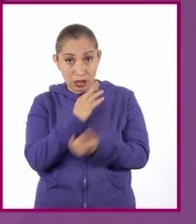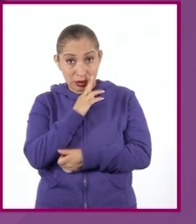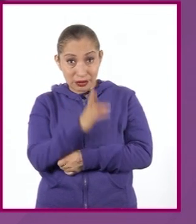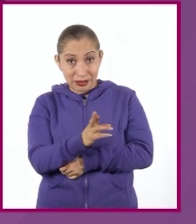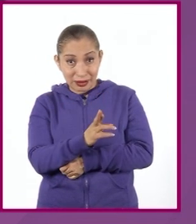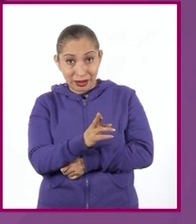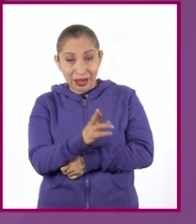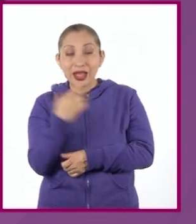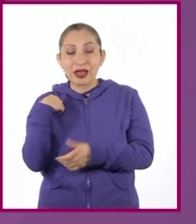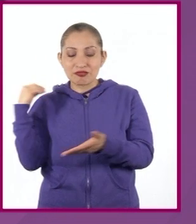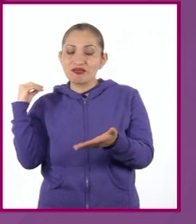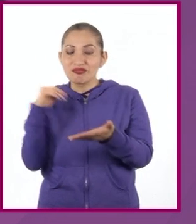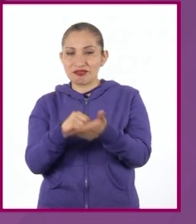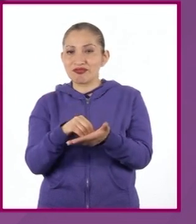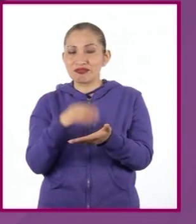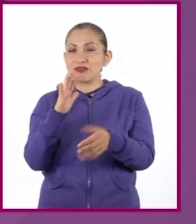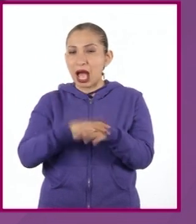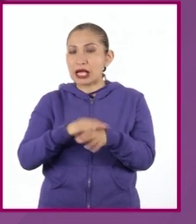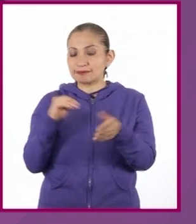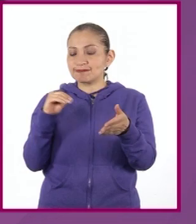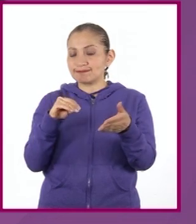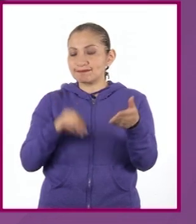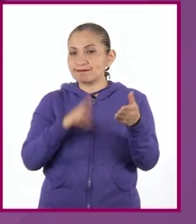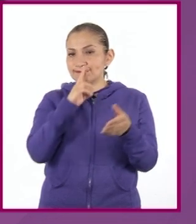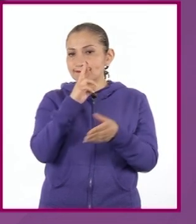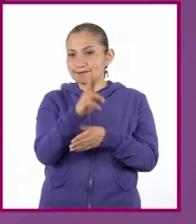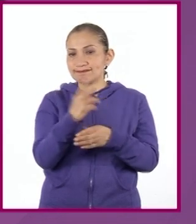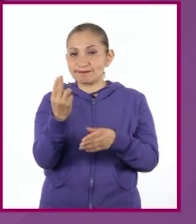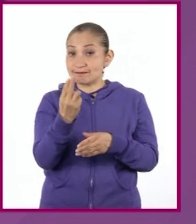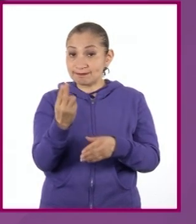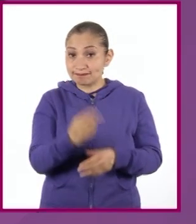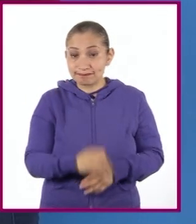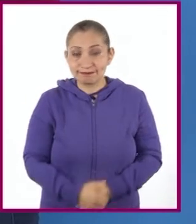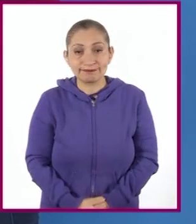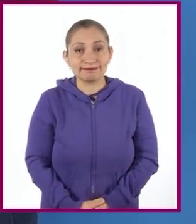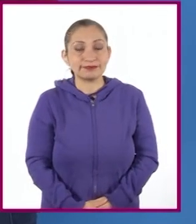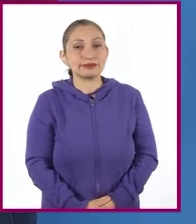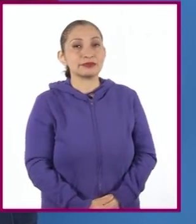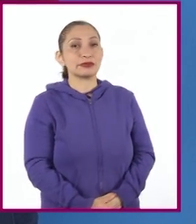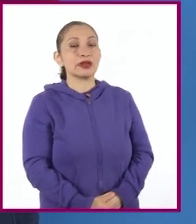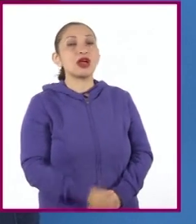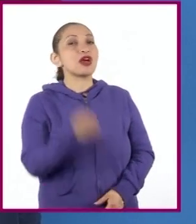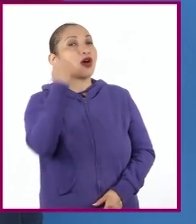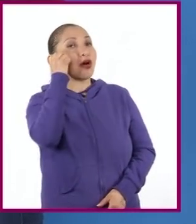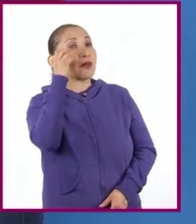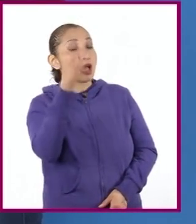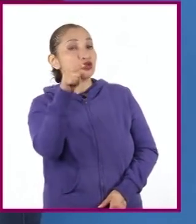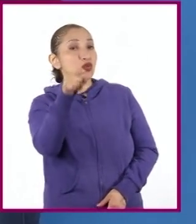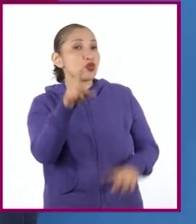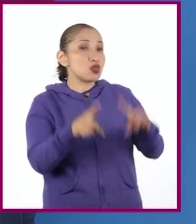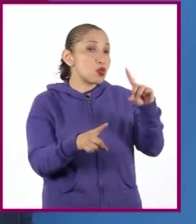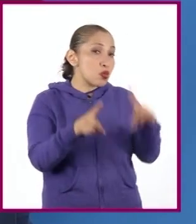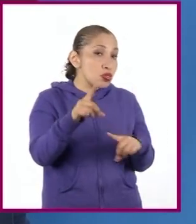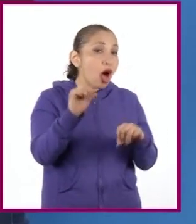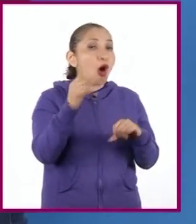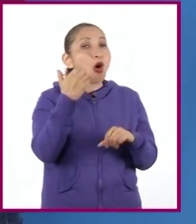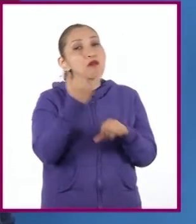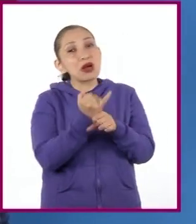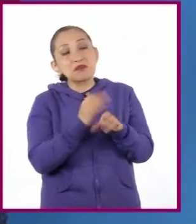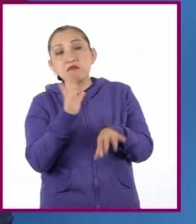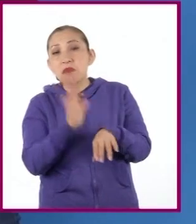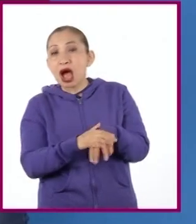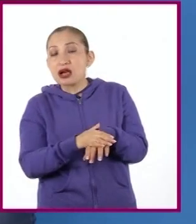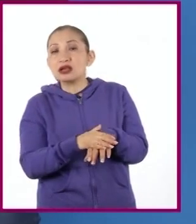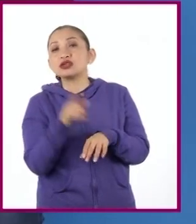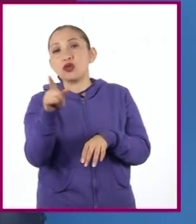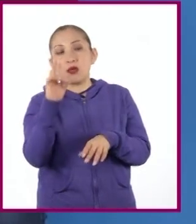y complementen sus respuestas si creen que es necesario. No olviden que si tienen dudas o quieren investigar